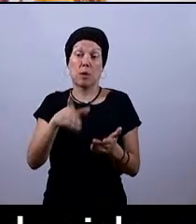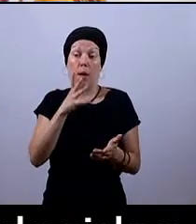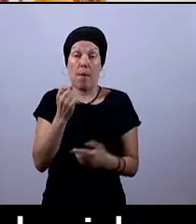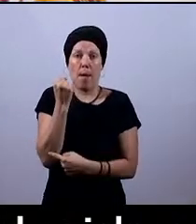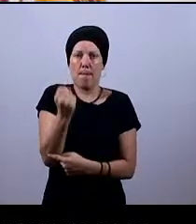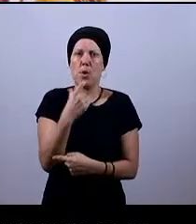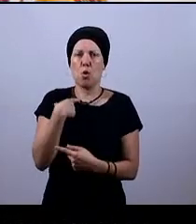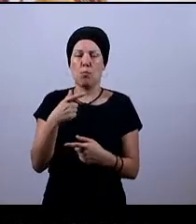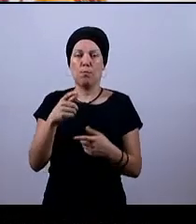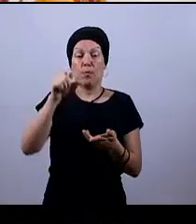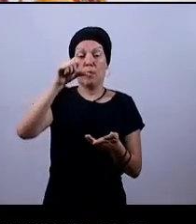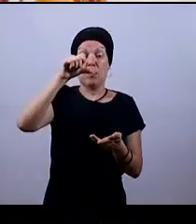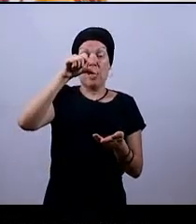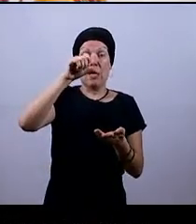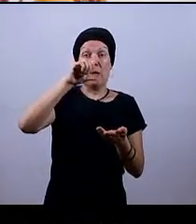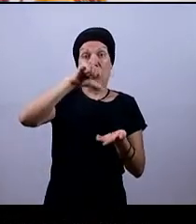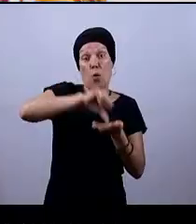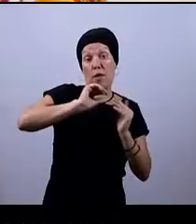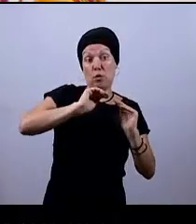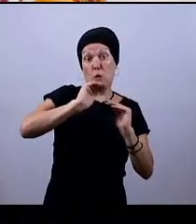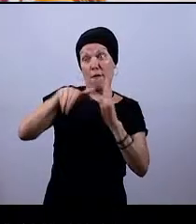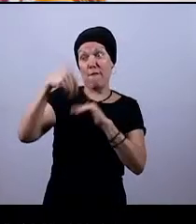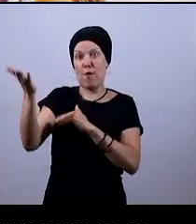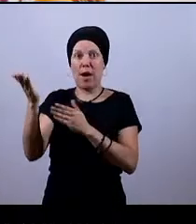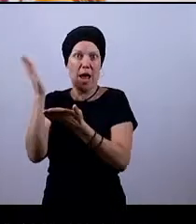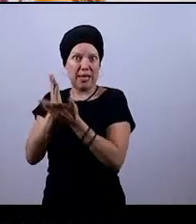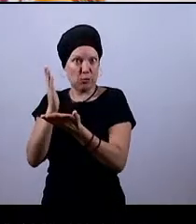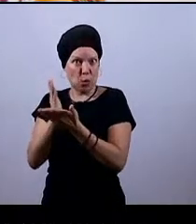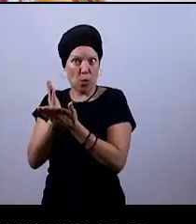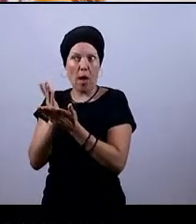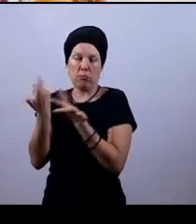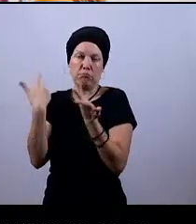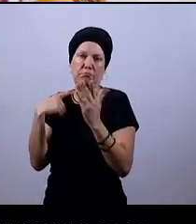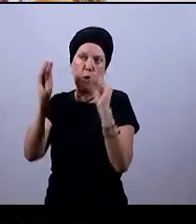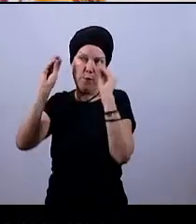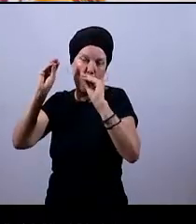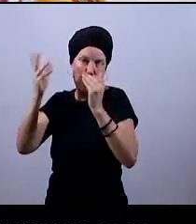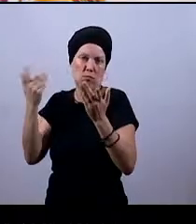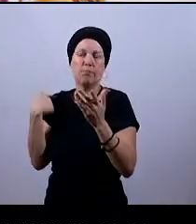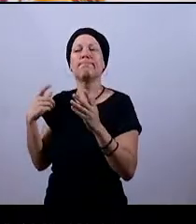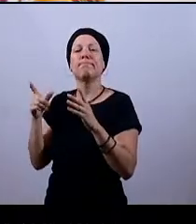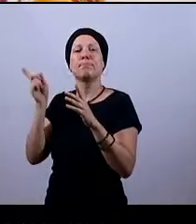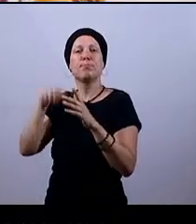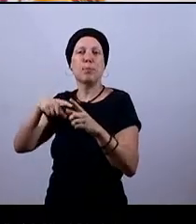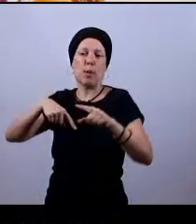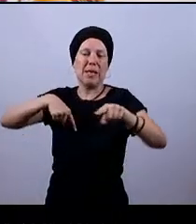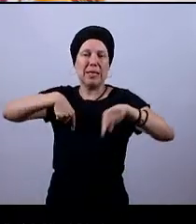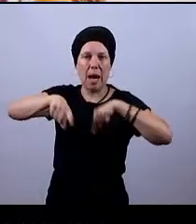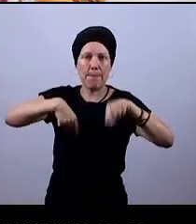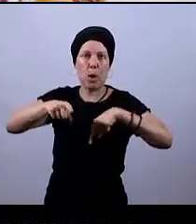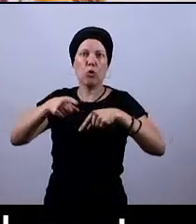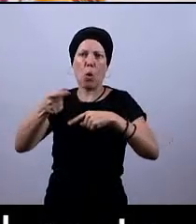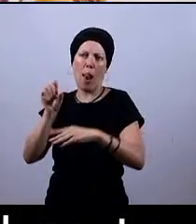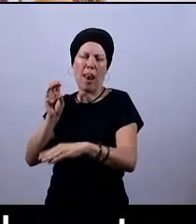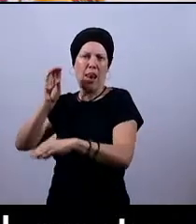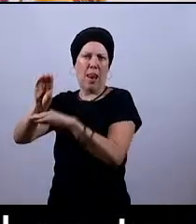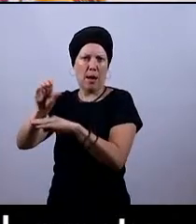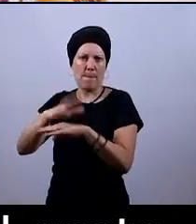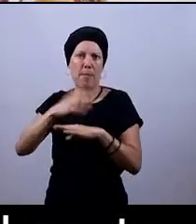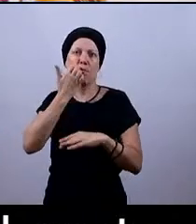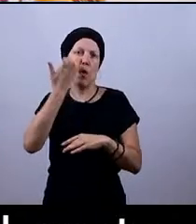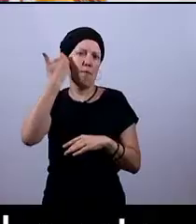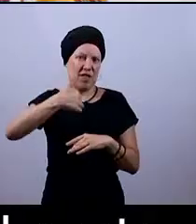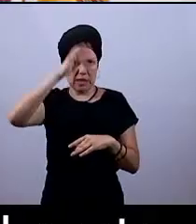estudian fuera de su domicilio con ayudas para sufragar el gasto en transporte en que incurren el fin